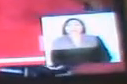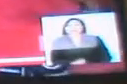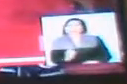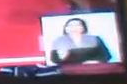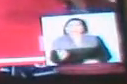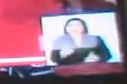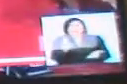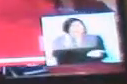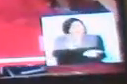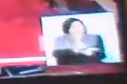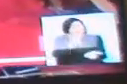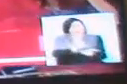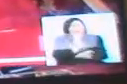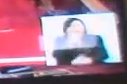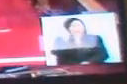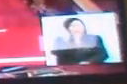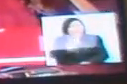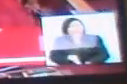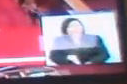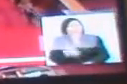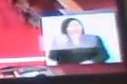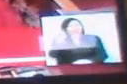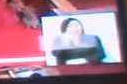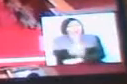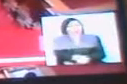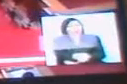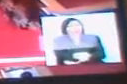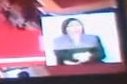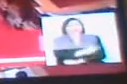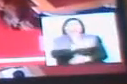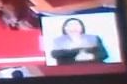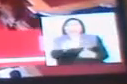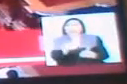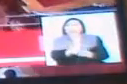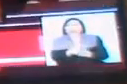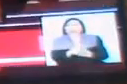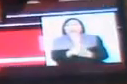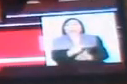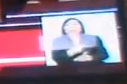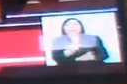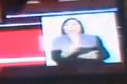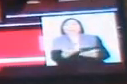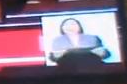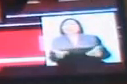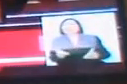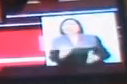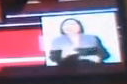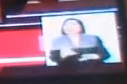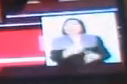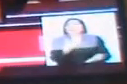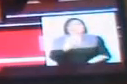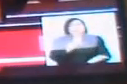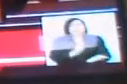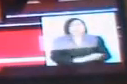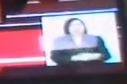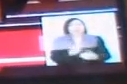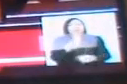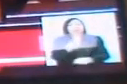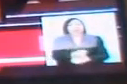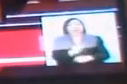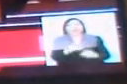Seremos muy firmes en el combate contra todas aquellas acciones que estén reñidas con la